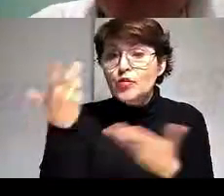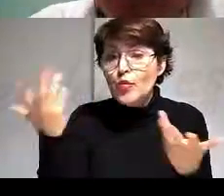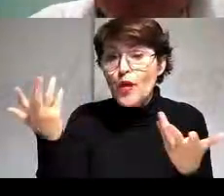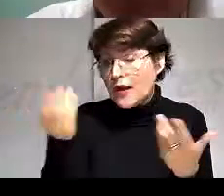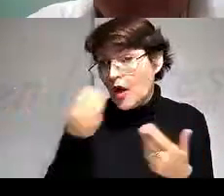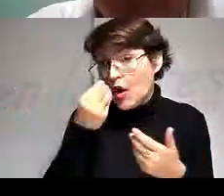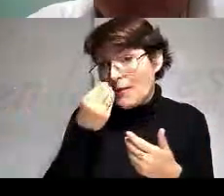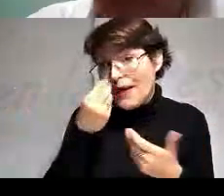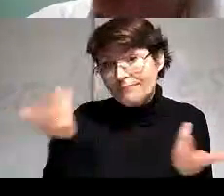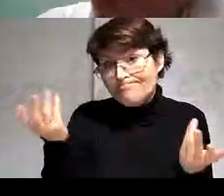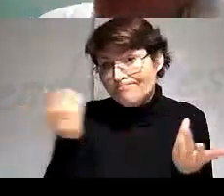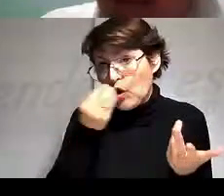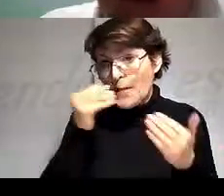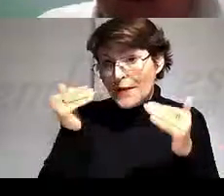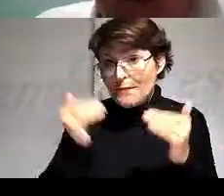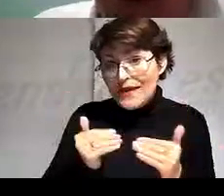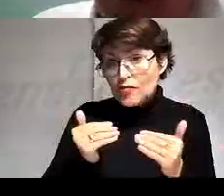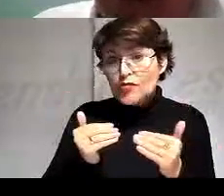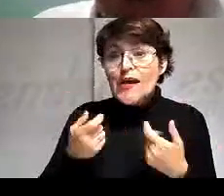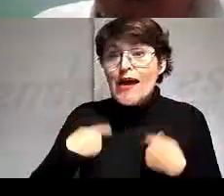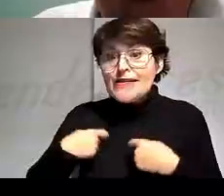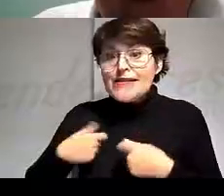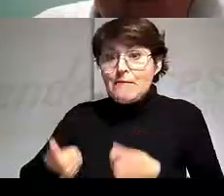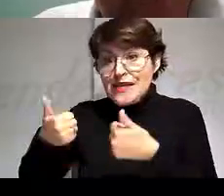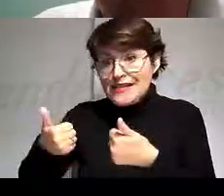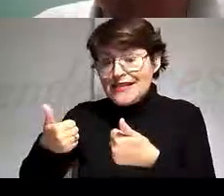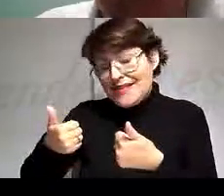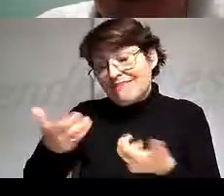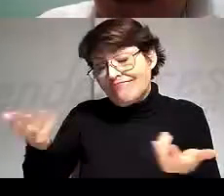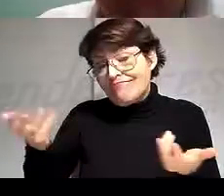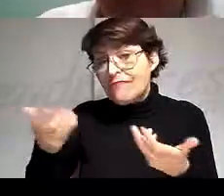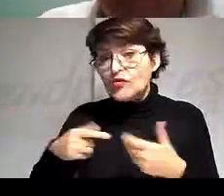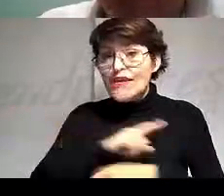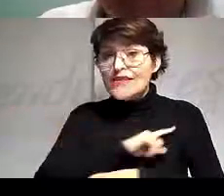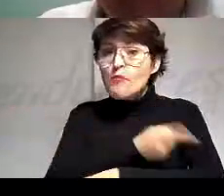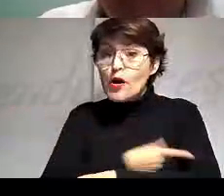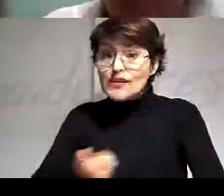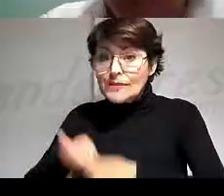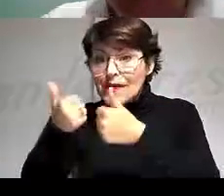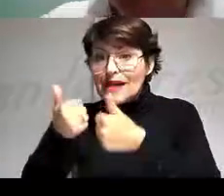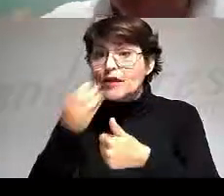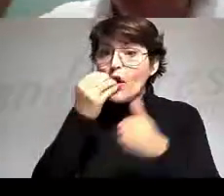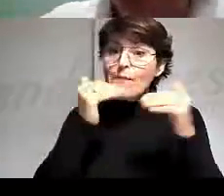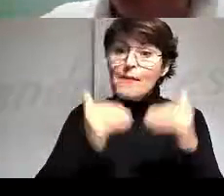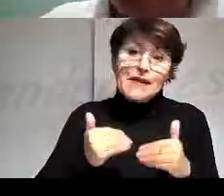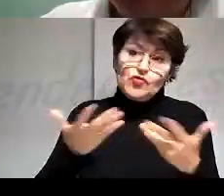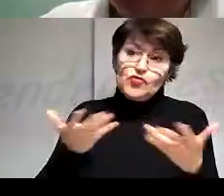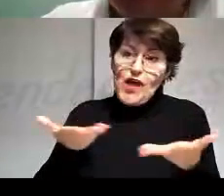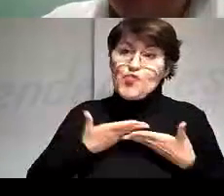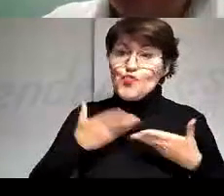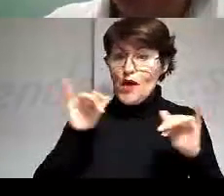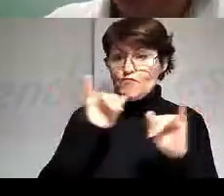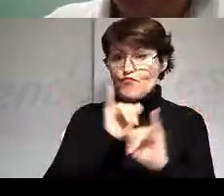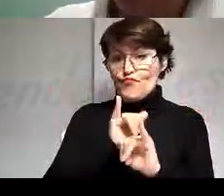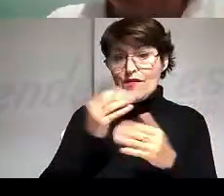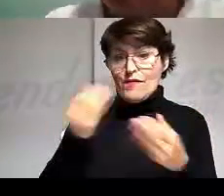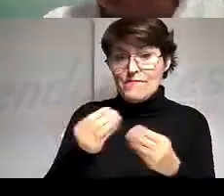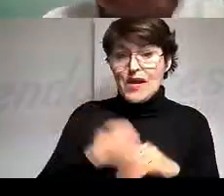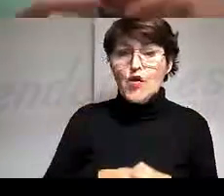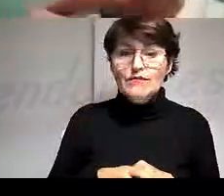La flexibilidad articular, la utilización de las articulaciones hace que se produzca más líquido intraarticular